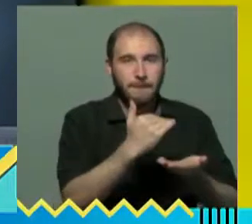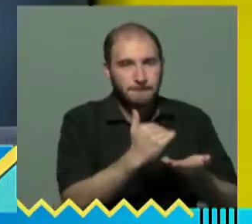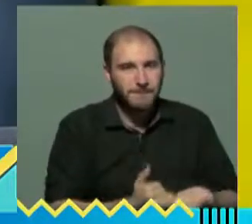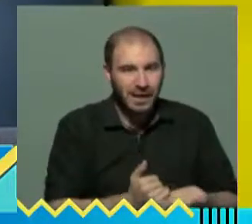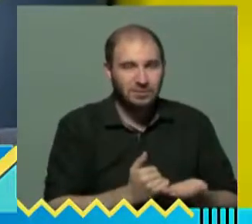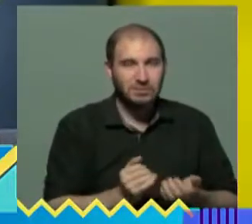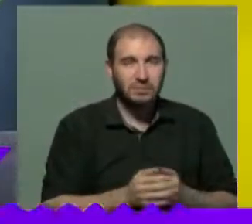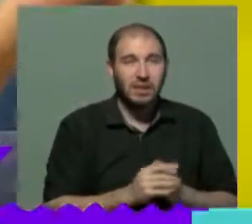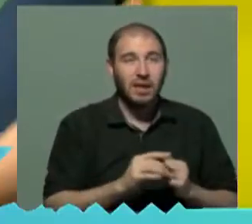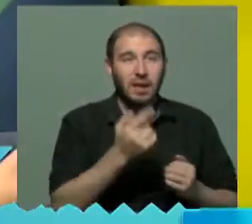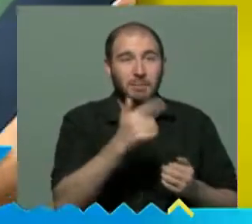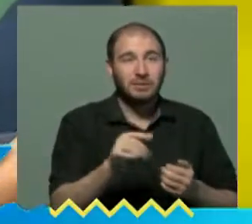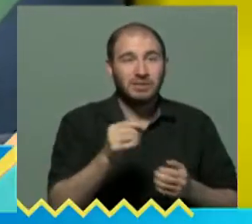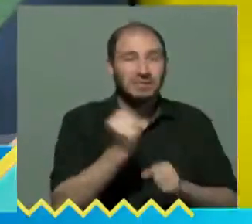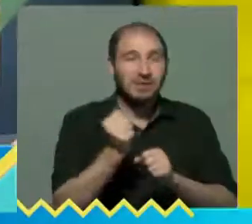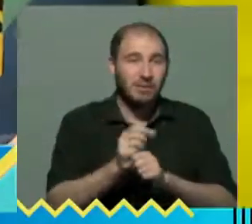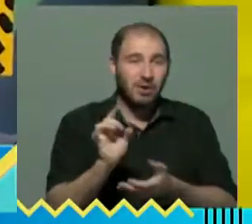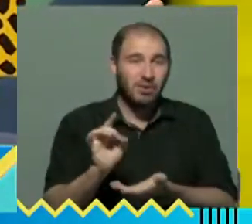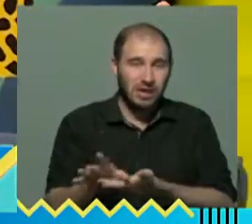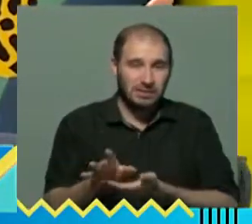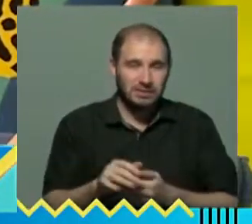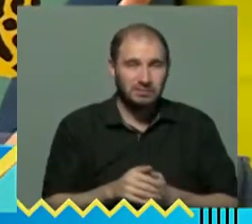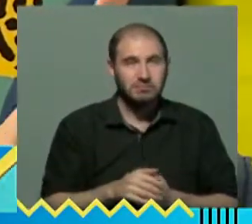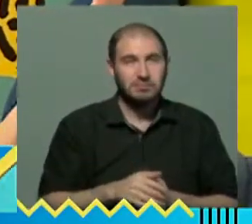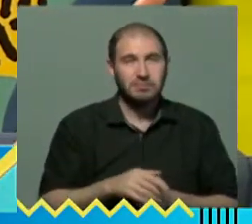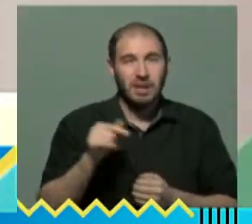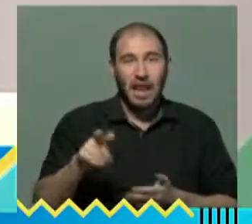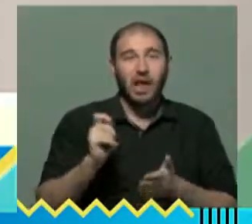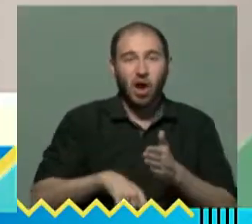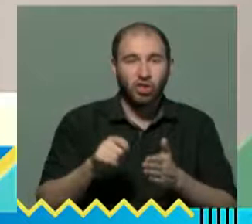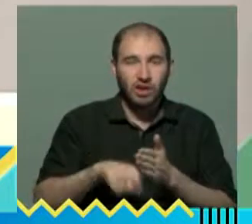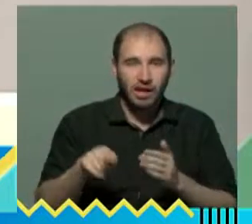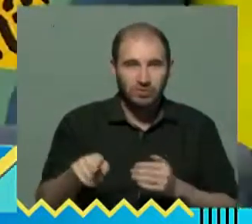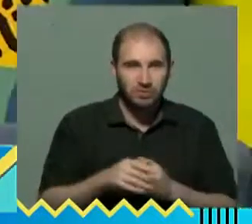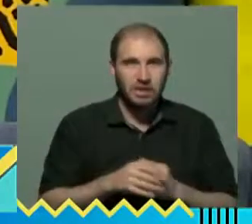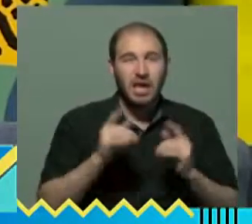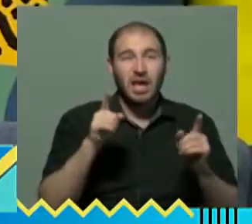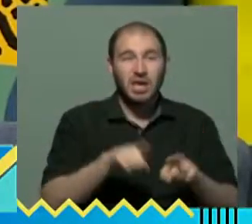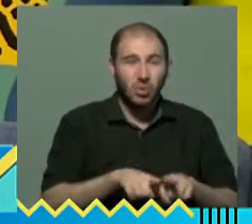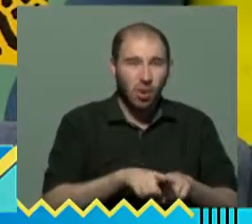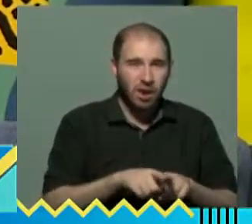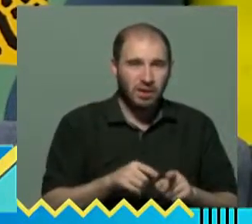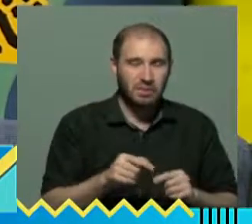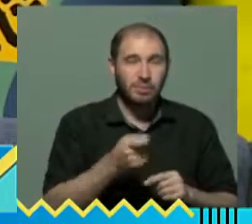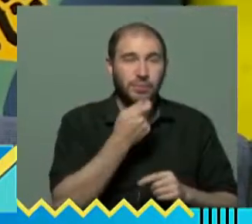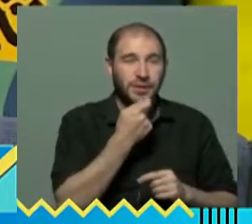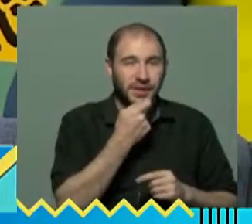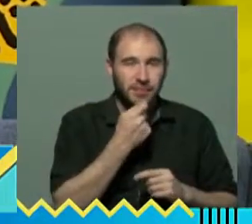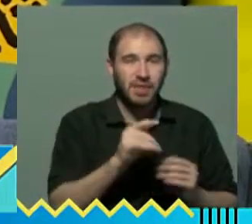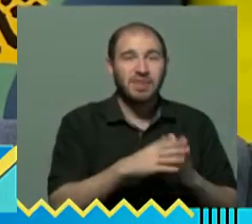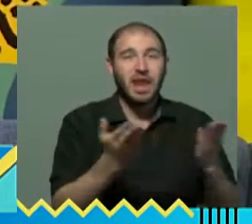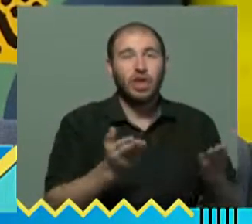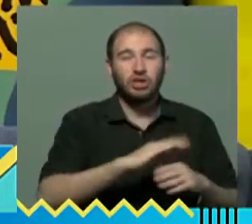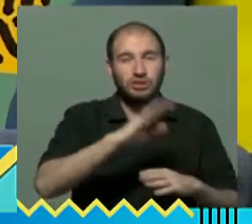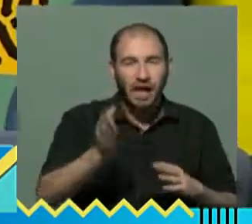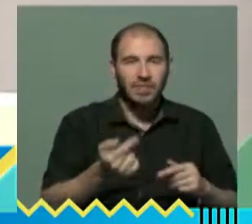pagar y despiden al empleado que está contratado. Mirá. Y lo vimos en el caso, por ejemplo, del diario Los Andes,